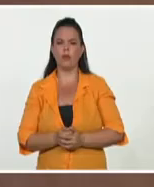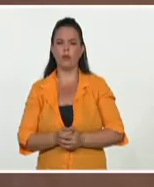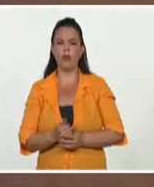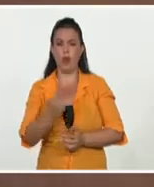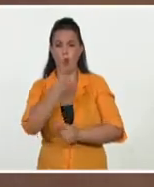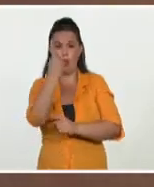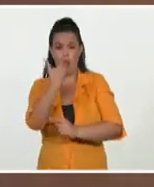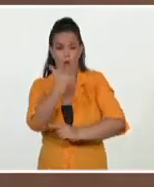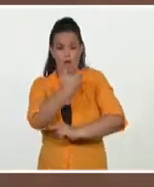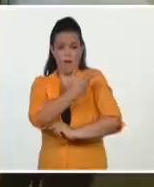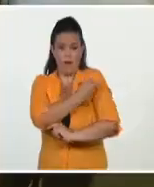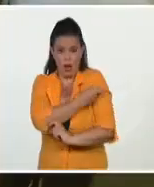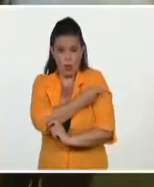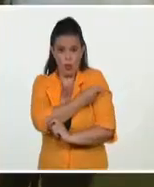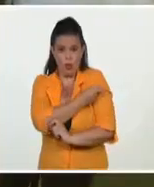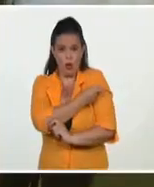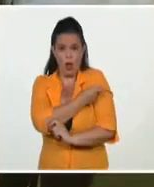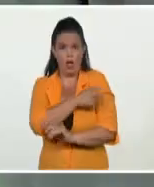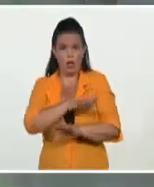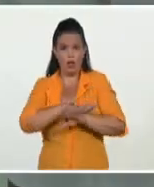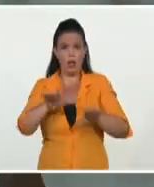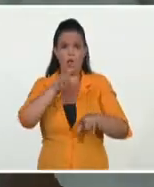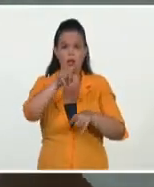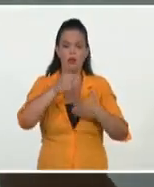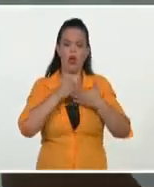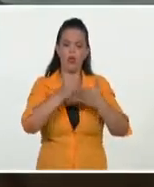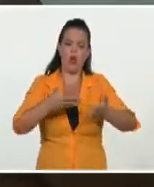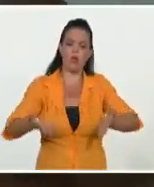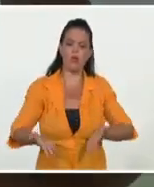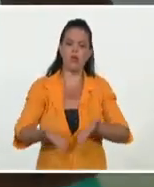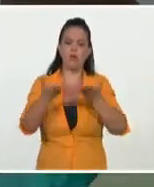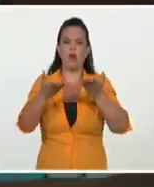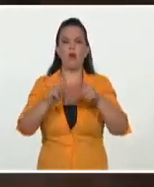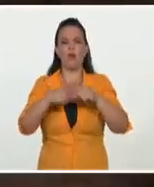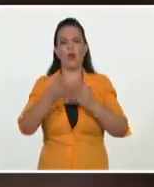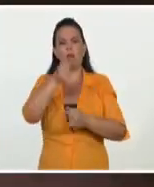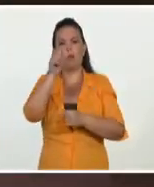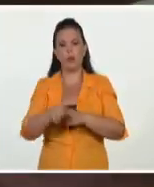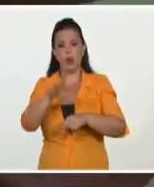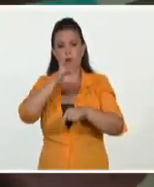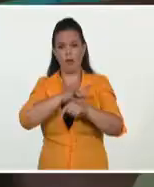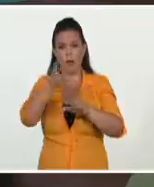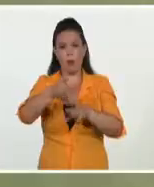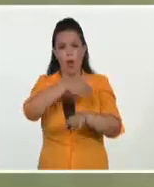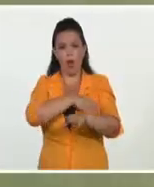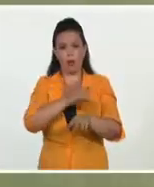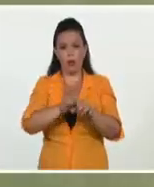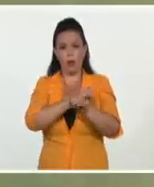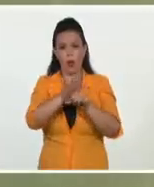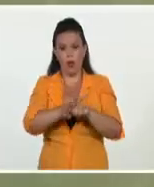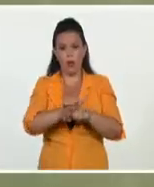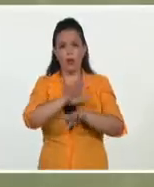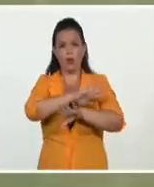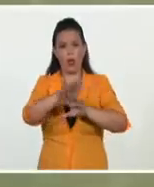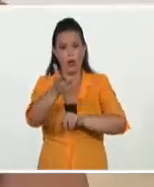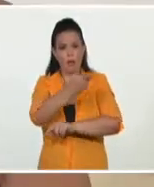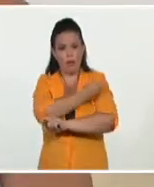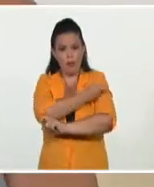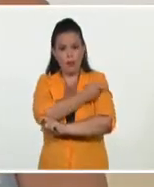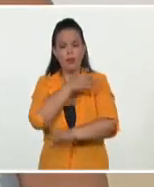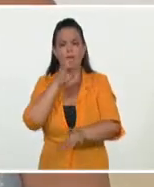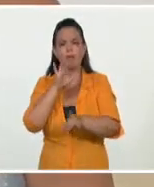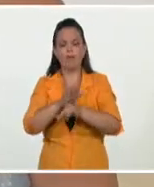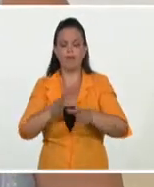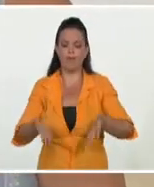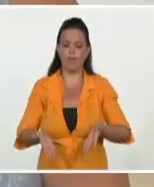la persona que sufrió las consecuencias del virus SARS-CoV-2 en mejores condiciones para enfrentar la enfermedad. Con Soberana